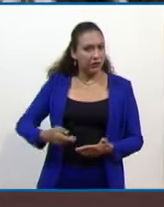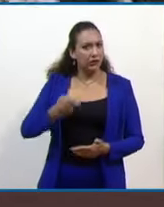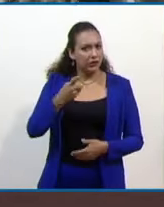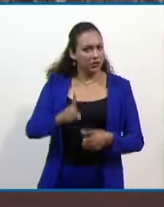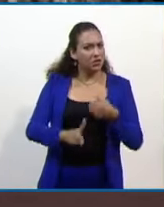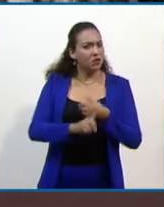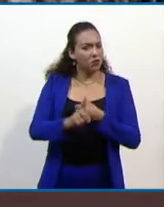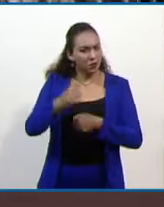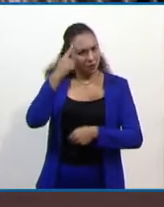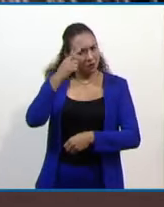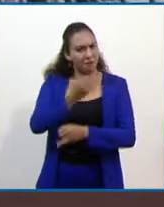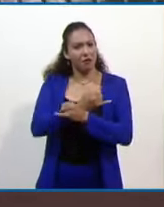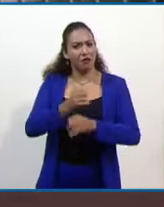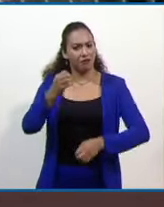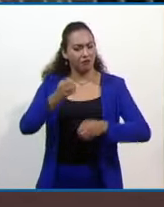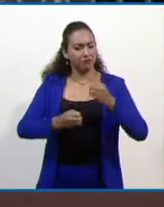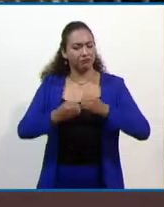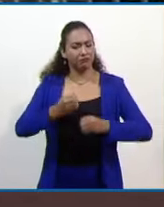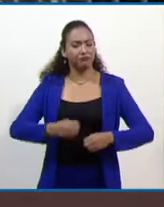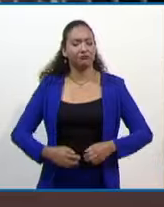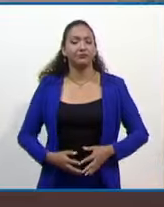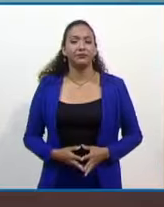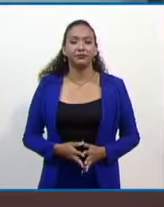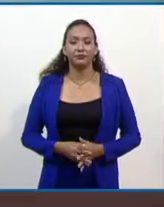la independencia judicial.